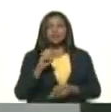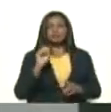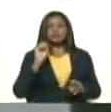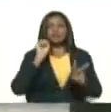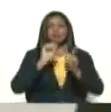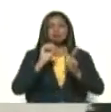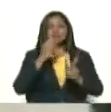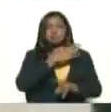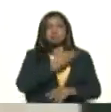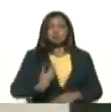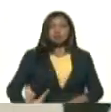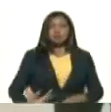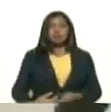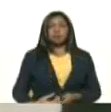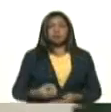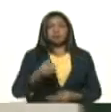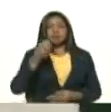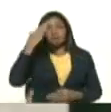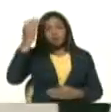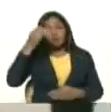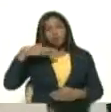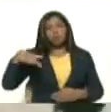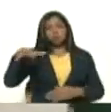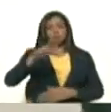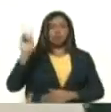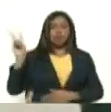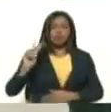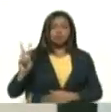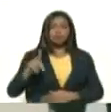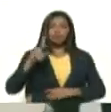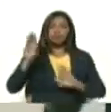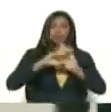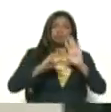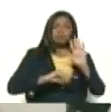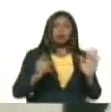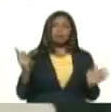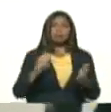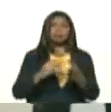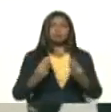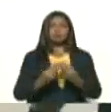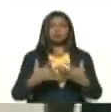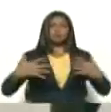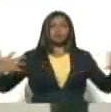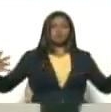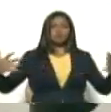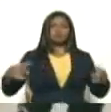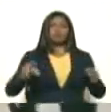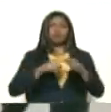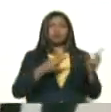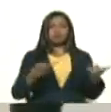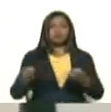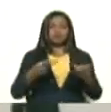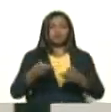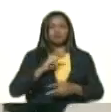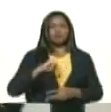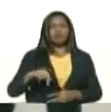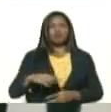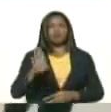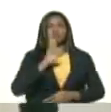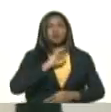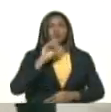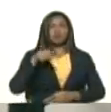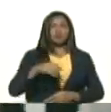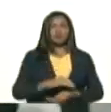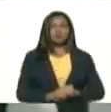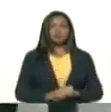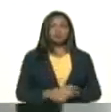así es, presidente. Saludo a toda Venezuela. Como lo ha instruido usted, aquí estamos, con los brazos abiertos, recibiendo a nuestros connacionales que